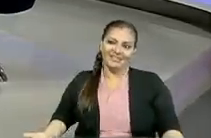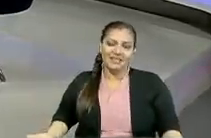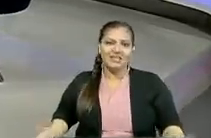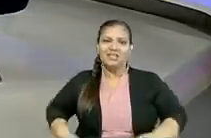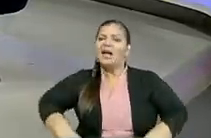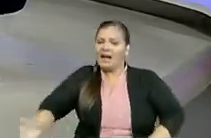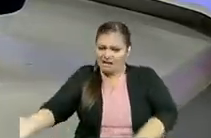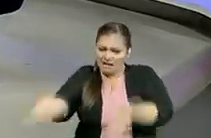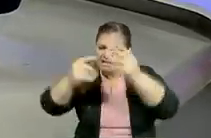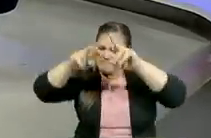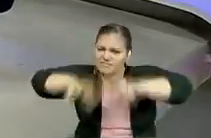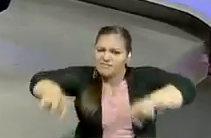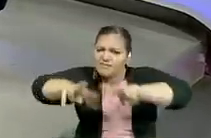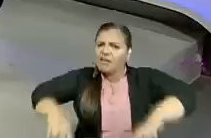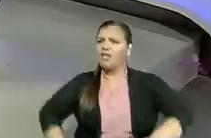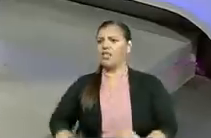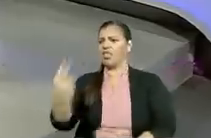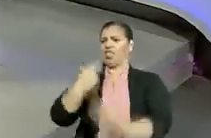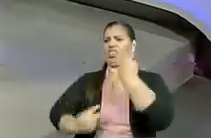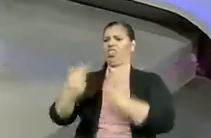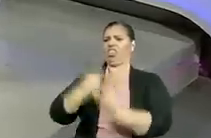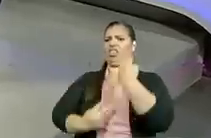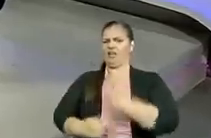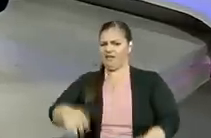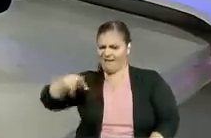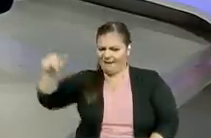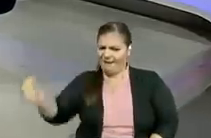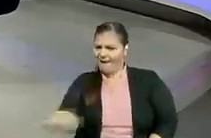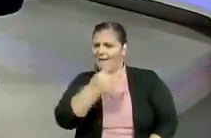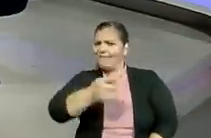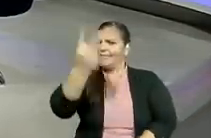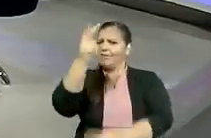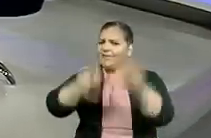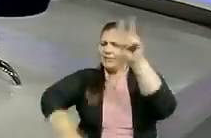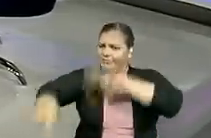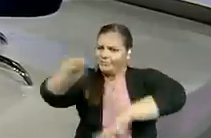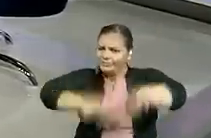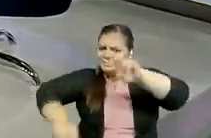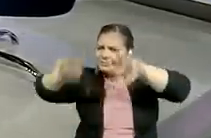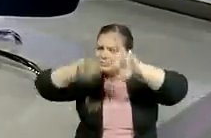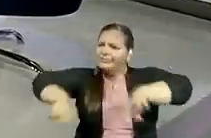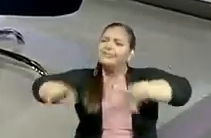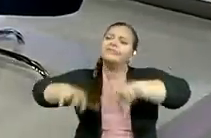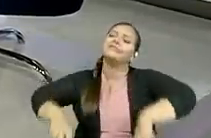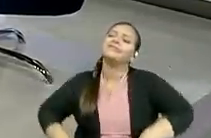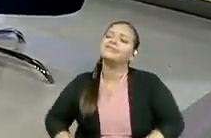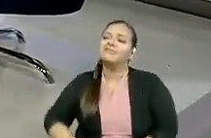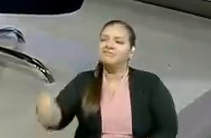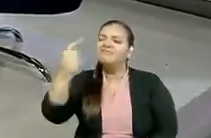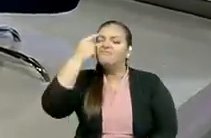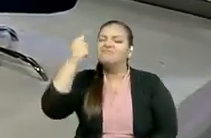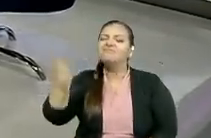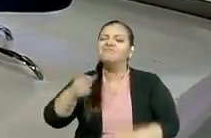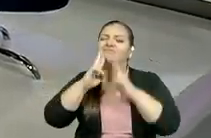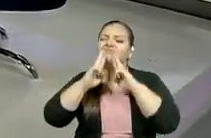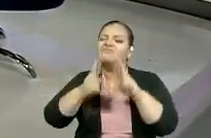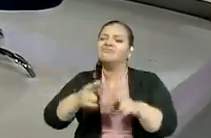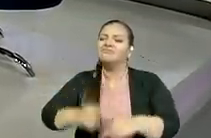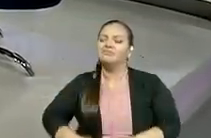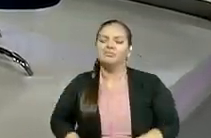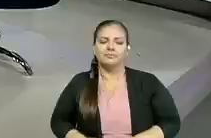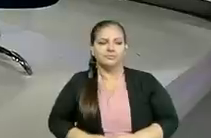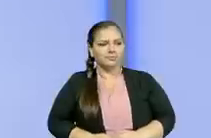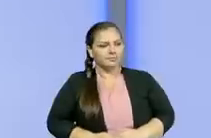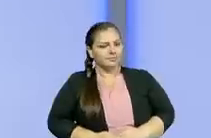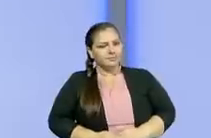votaron para que se le investiguen actúen con la misma celeridad investigando quiénes son esos asambleístas que van y vienen por los corrillos de la fiscalía.